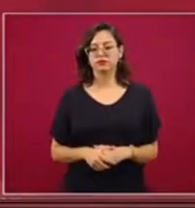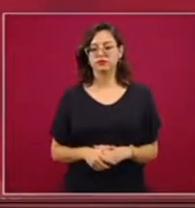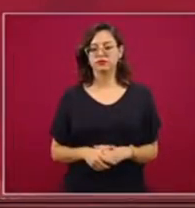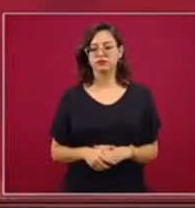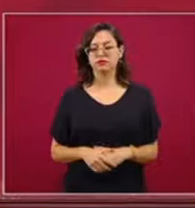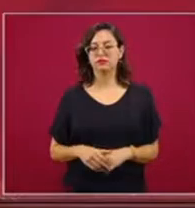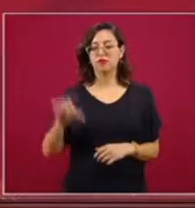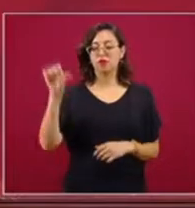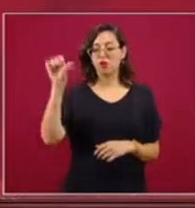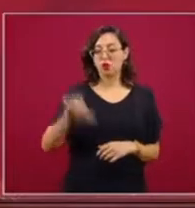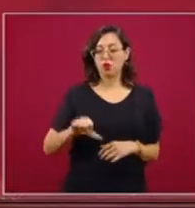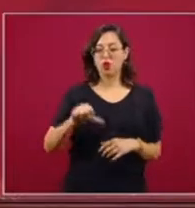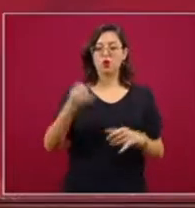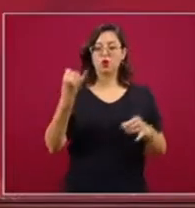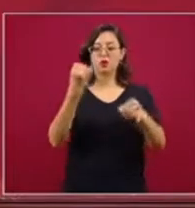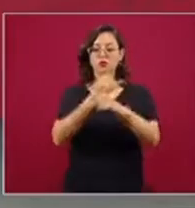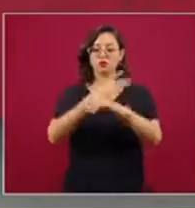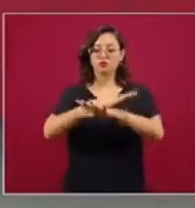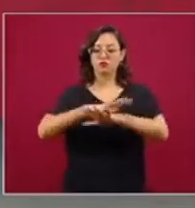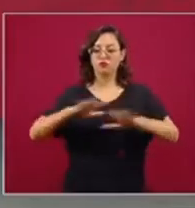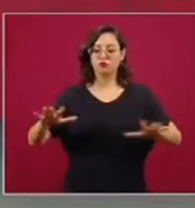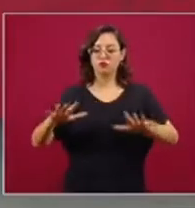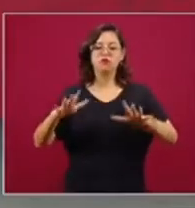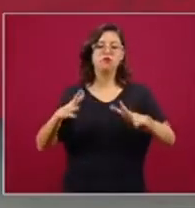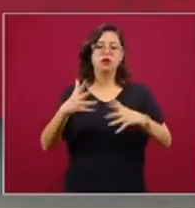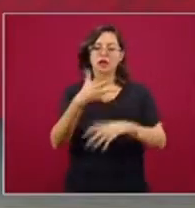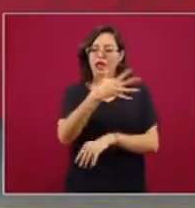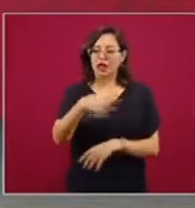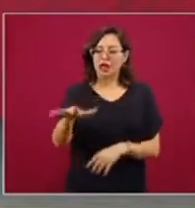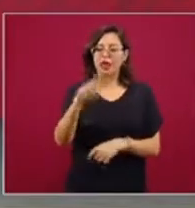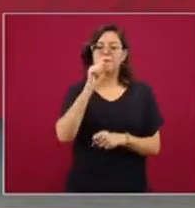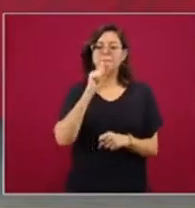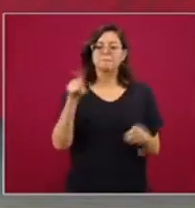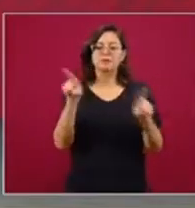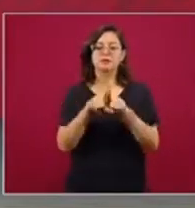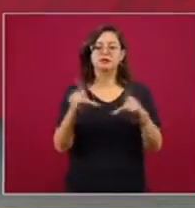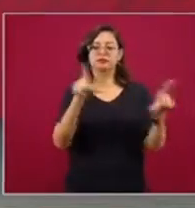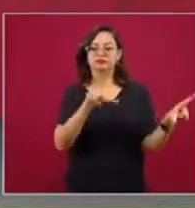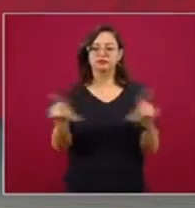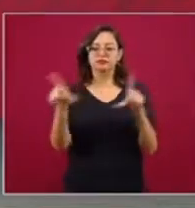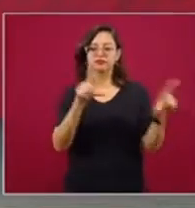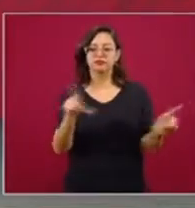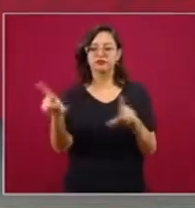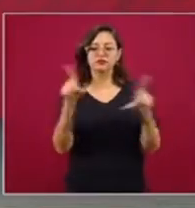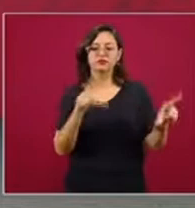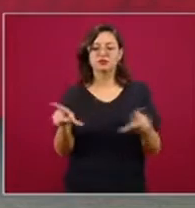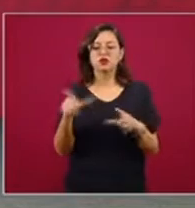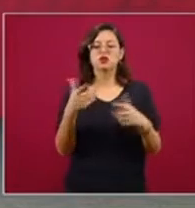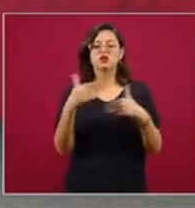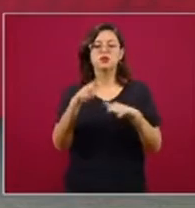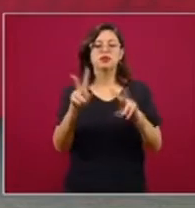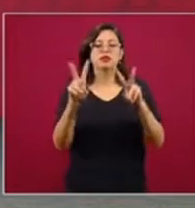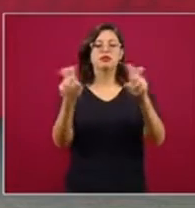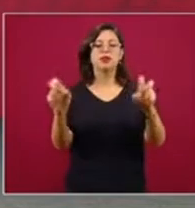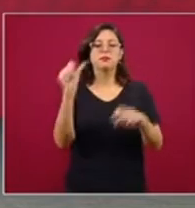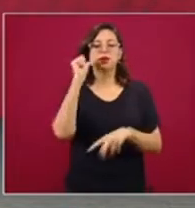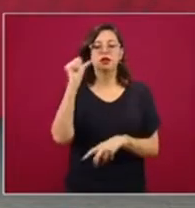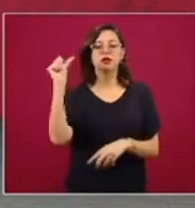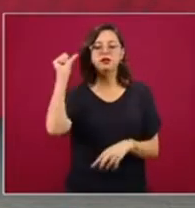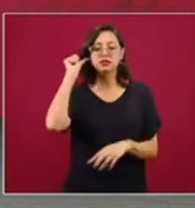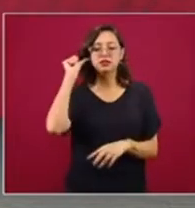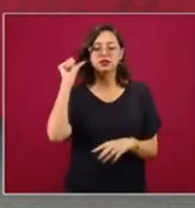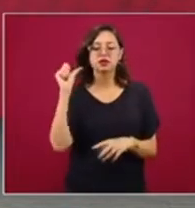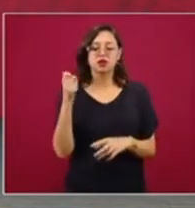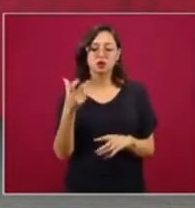el informe técnico y vamos a compartir algunas gráficas respecto a lo que usted decía ayer, justamente un